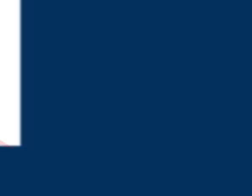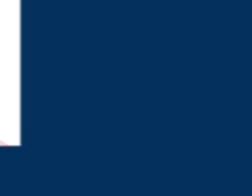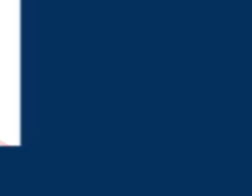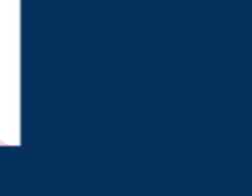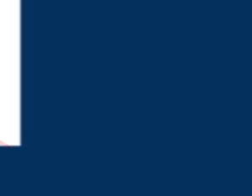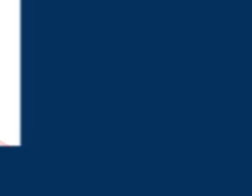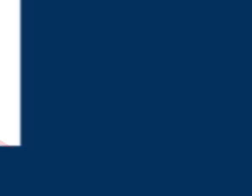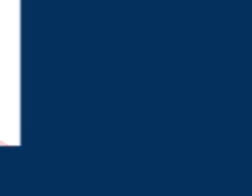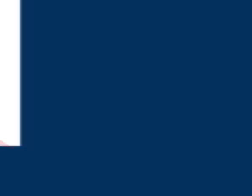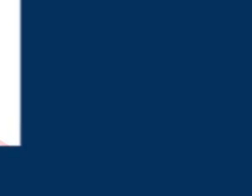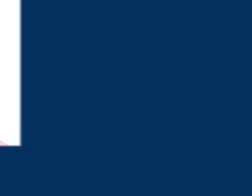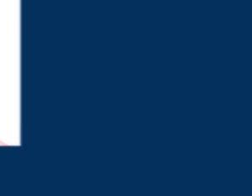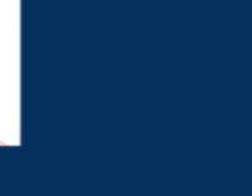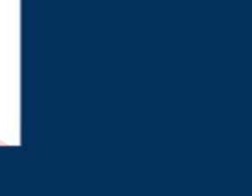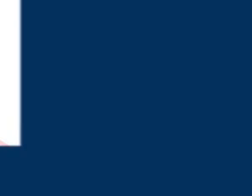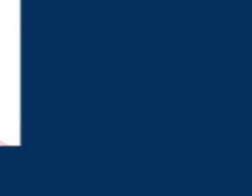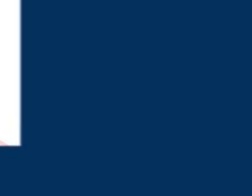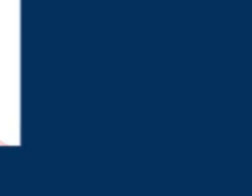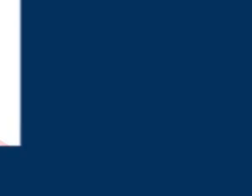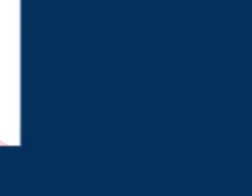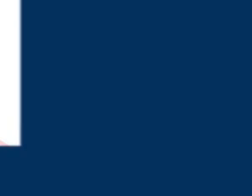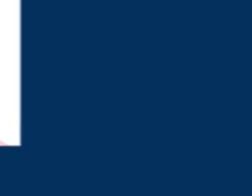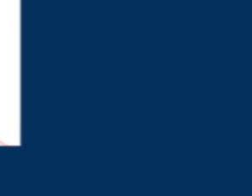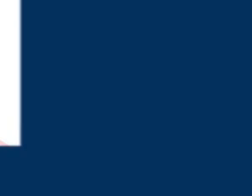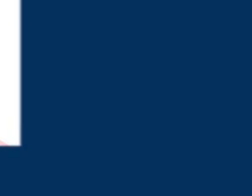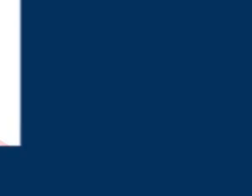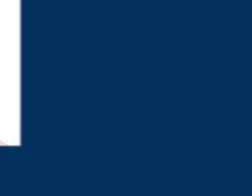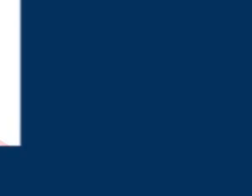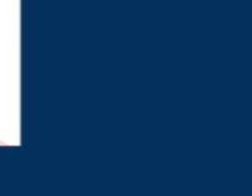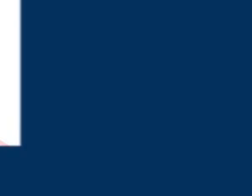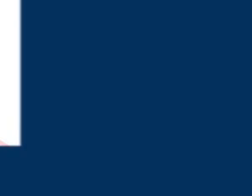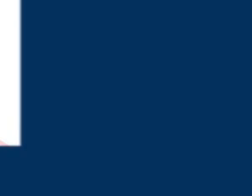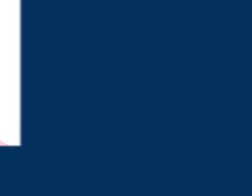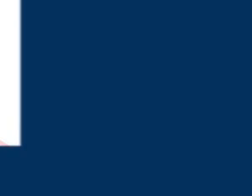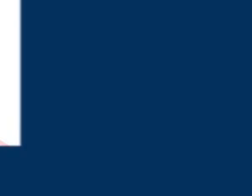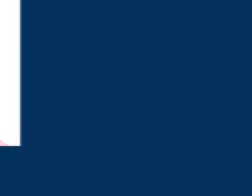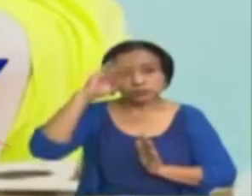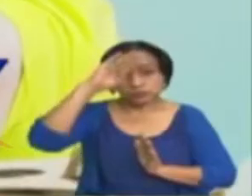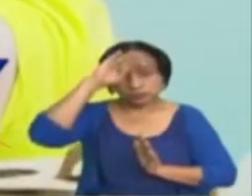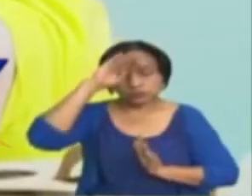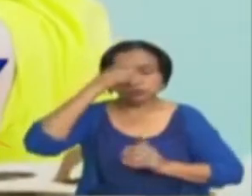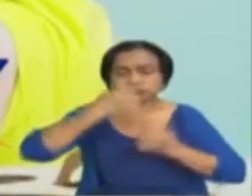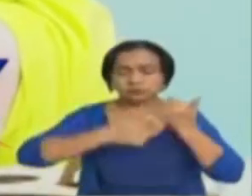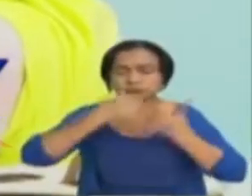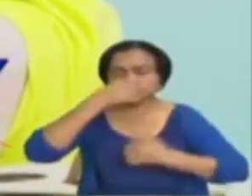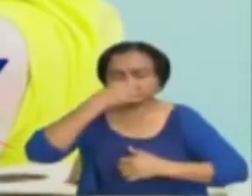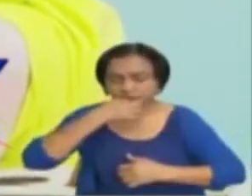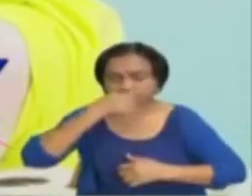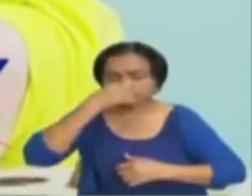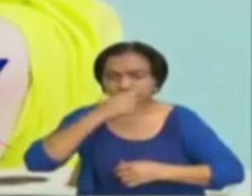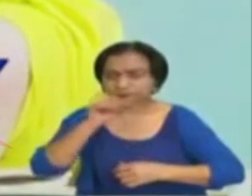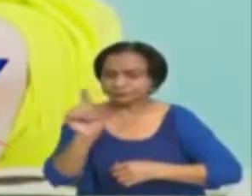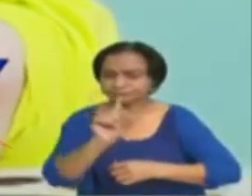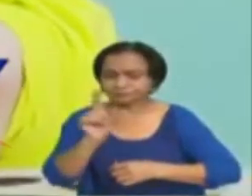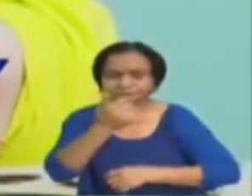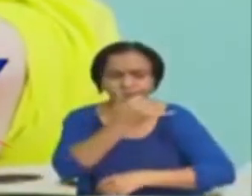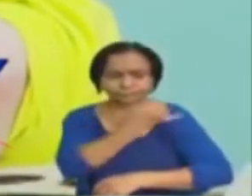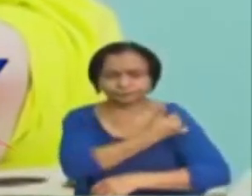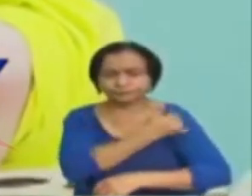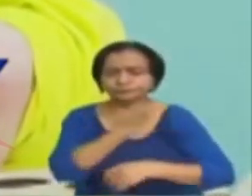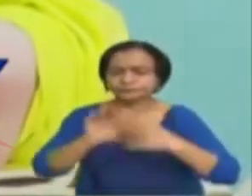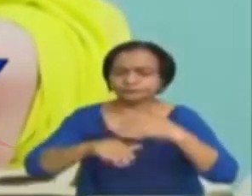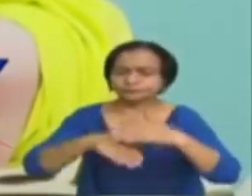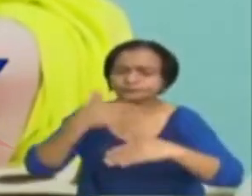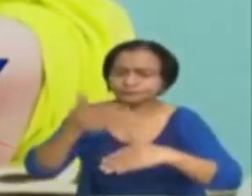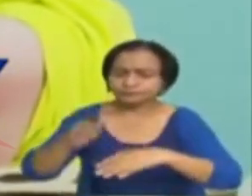a las 8 a las 9 en la trinidad estelí en la escuela de enfermería a las 8 y en estelí municipio